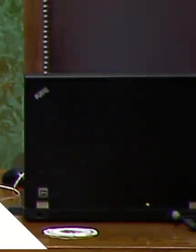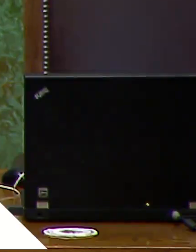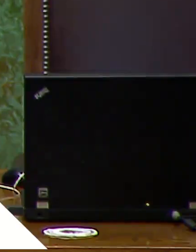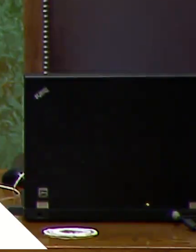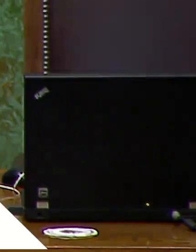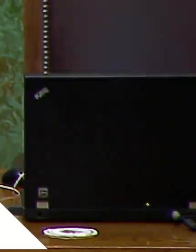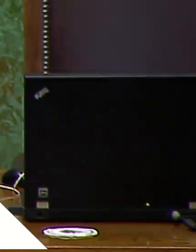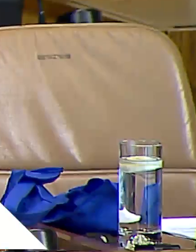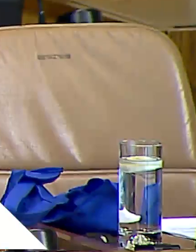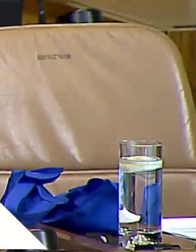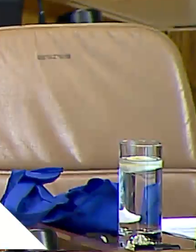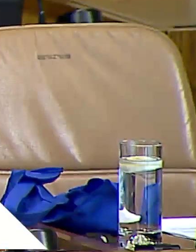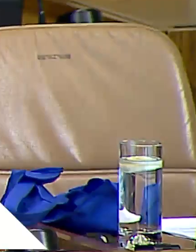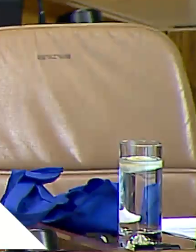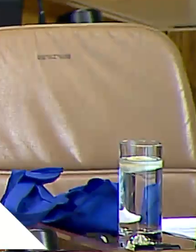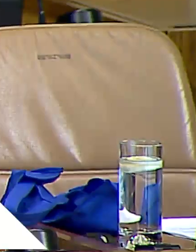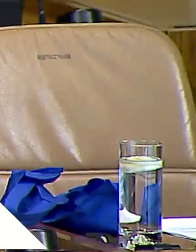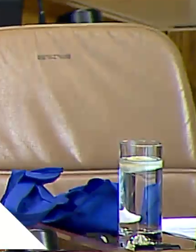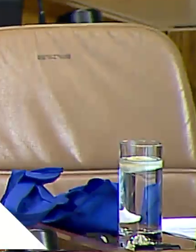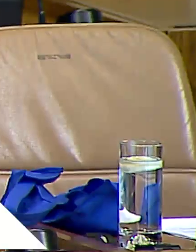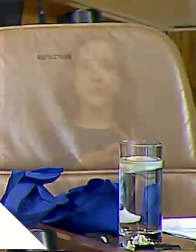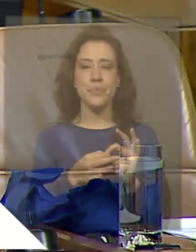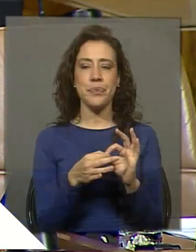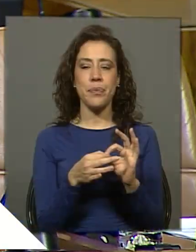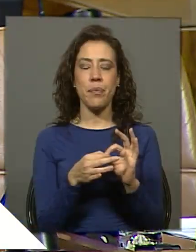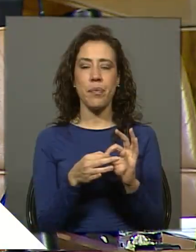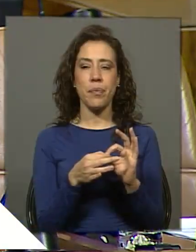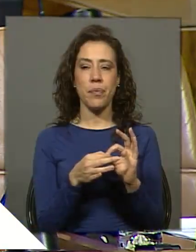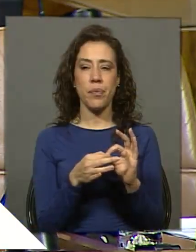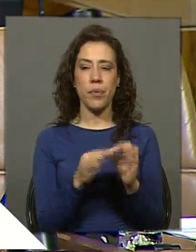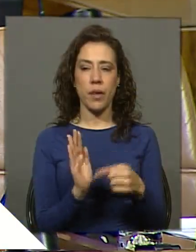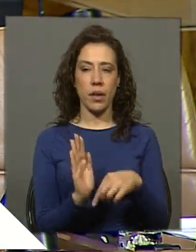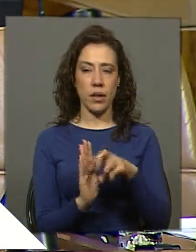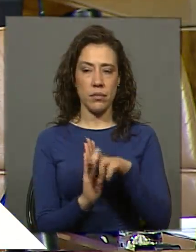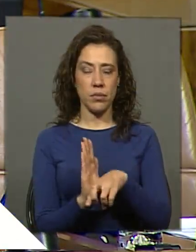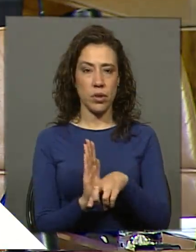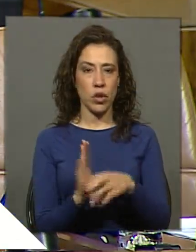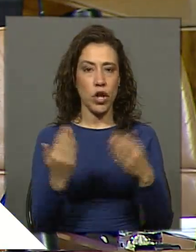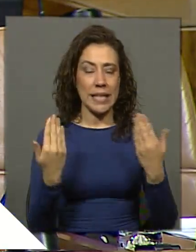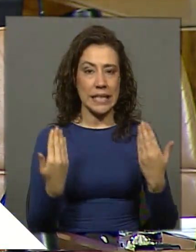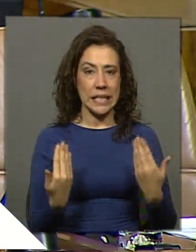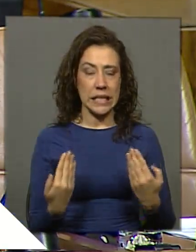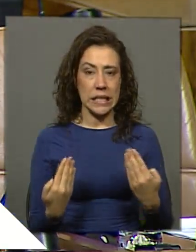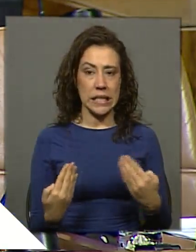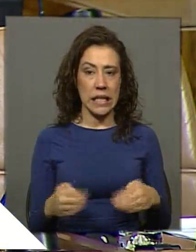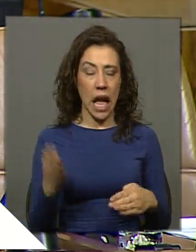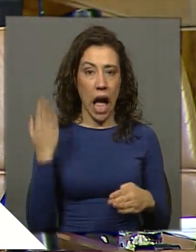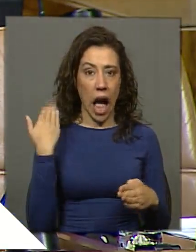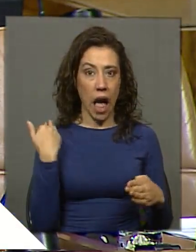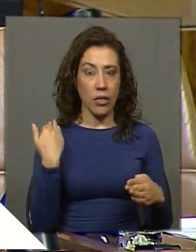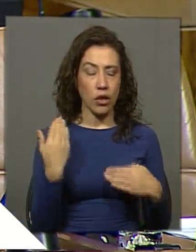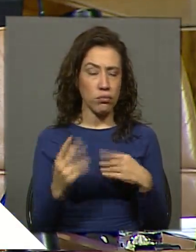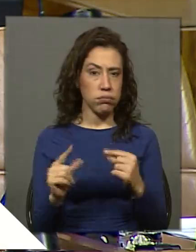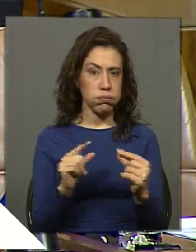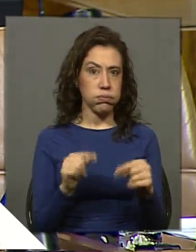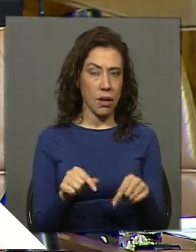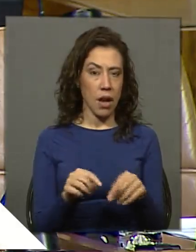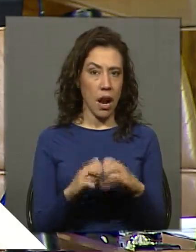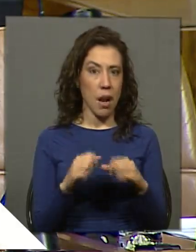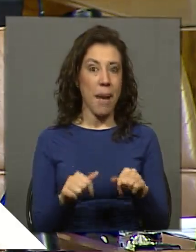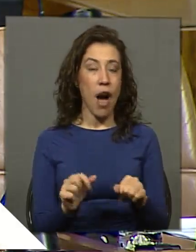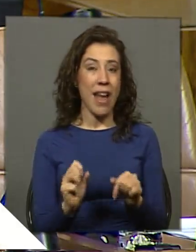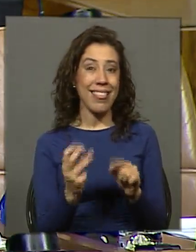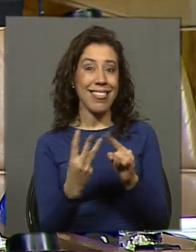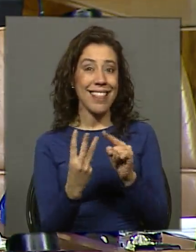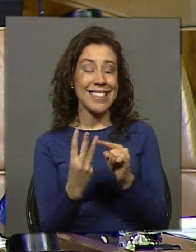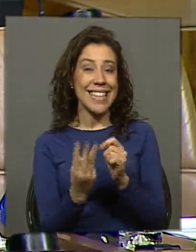gracias presidente para bueno este proyecto ya había pasado por la Cámara está en su tercer trámite